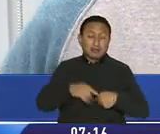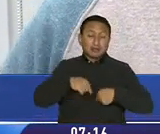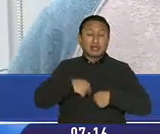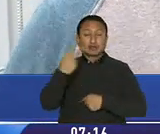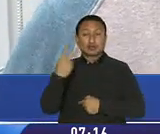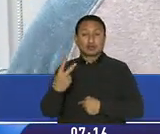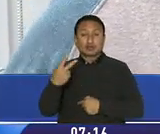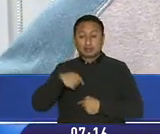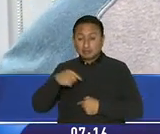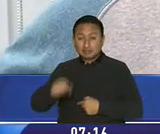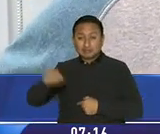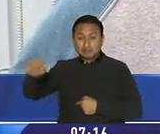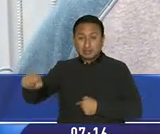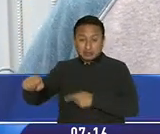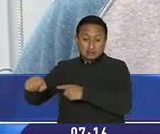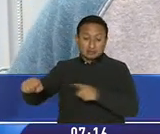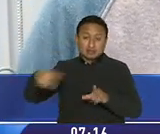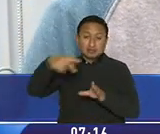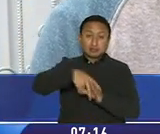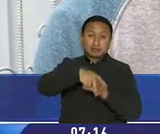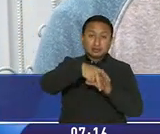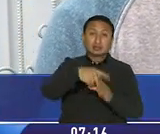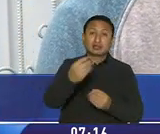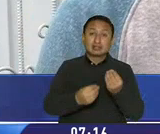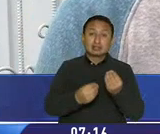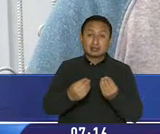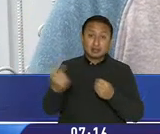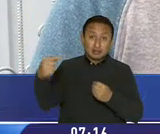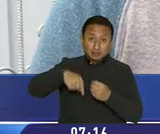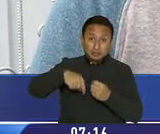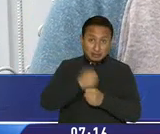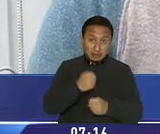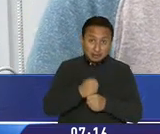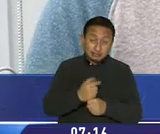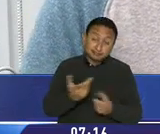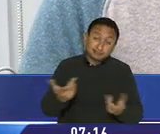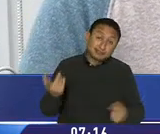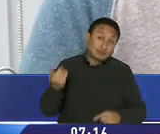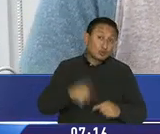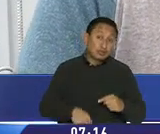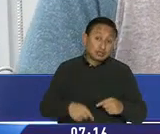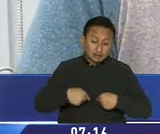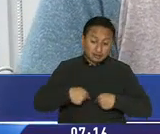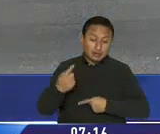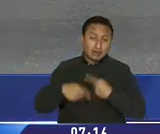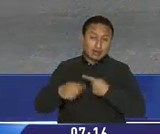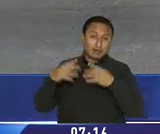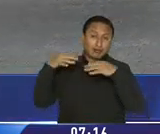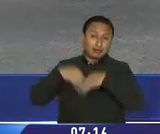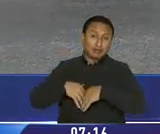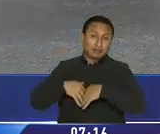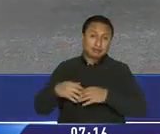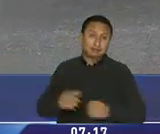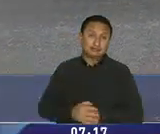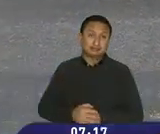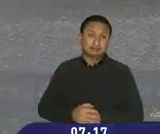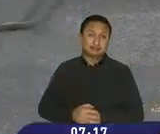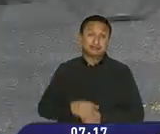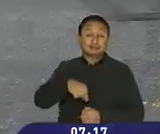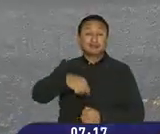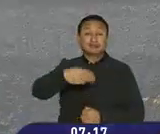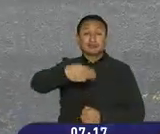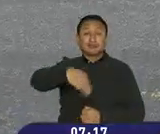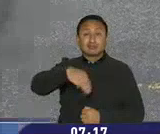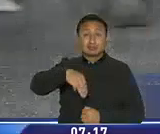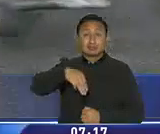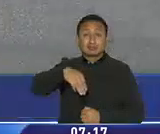una a dejarle, la otra si no pueden. Por venir a mi negocio no pueden circular 2 personas. No van a llegar. A partir de este miércoles, la policía ya ejecuta